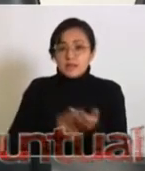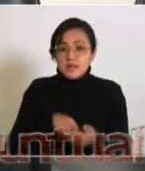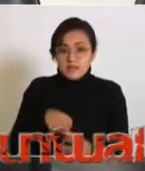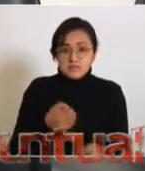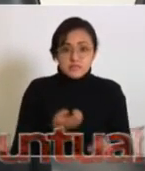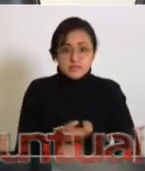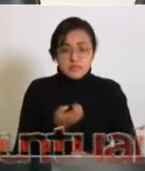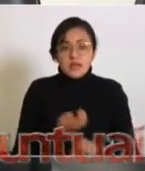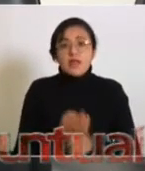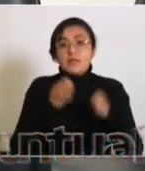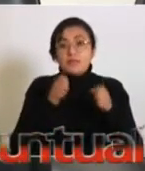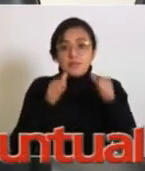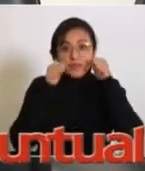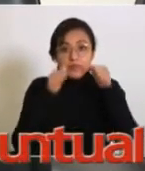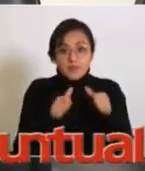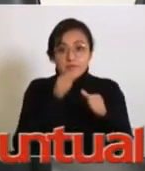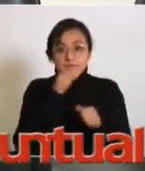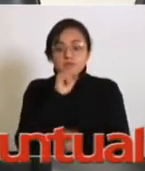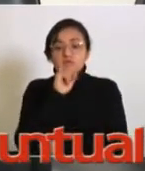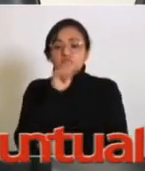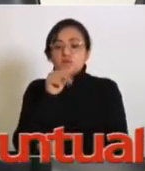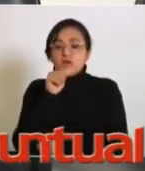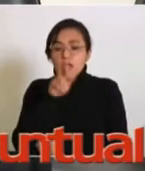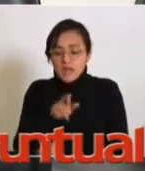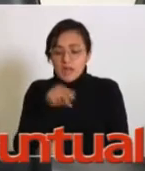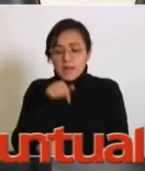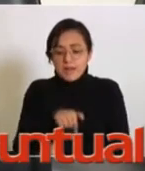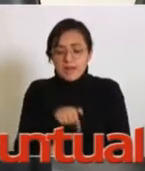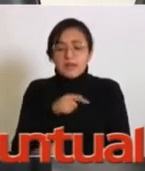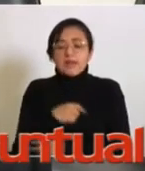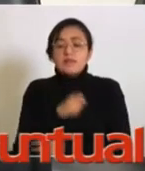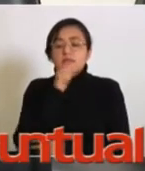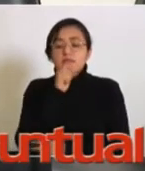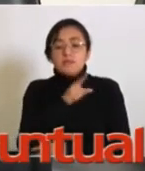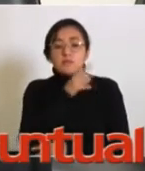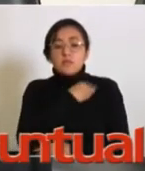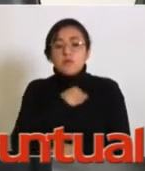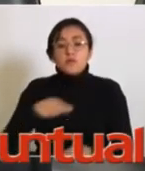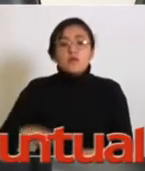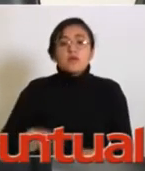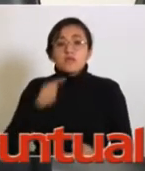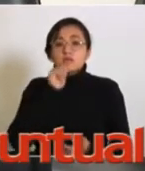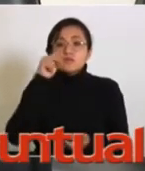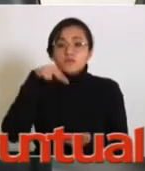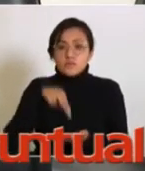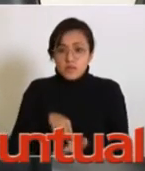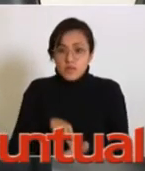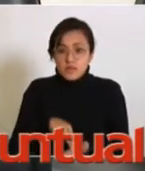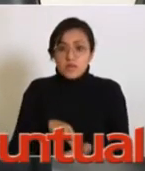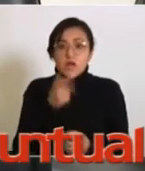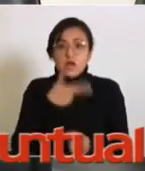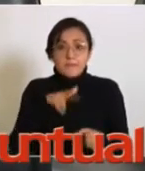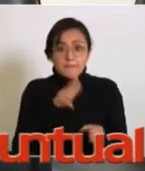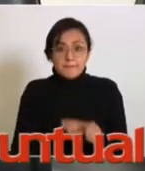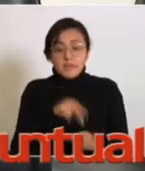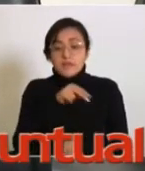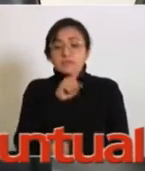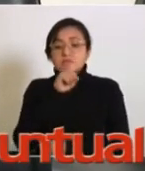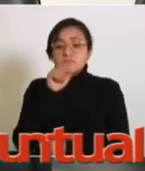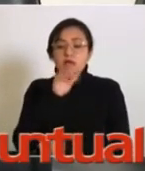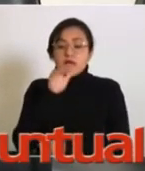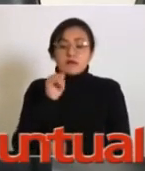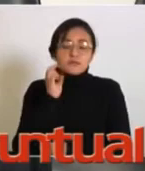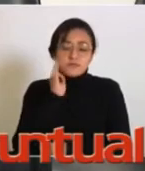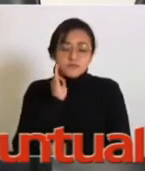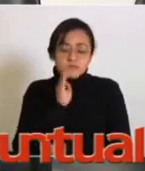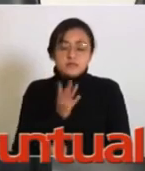estado, estamos dando el servicio en Izúcar de Matamoros, en el municipio de Teciutlán, en el Hospital de Zacatlán, en